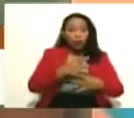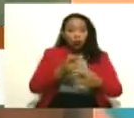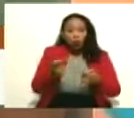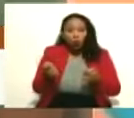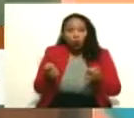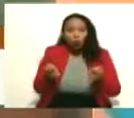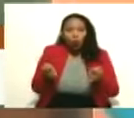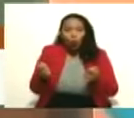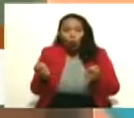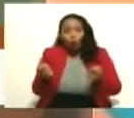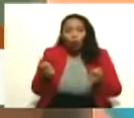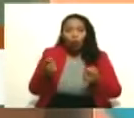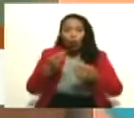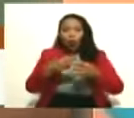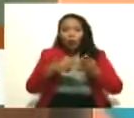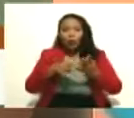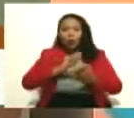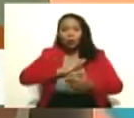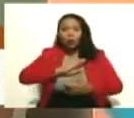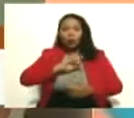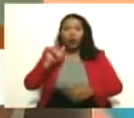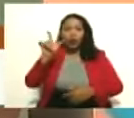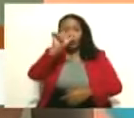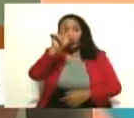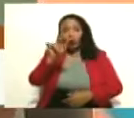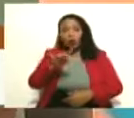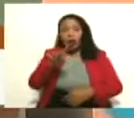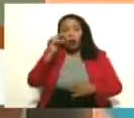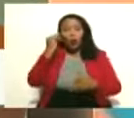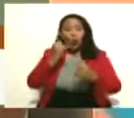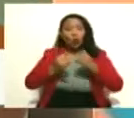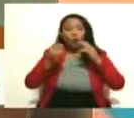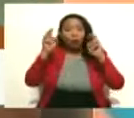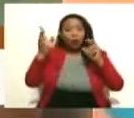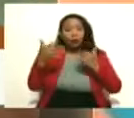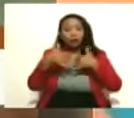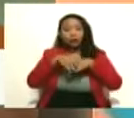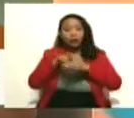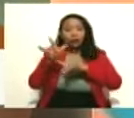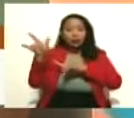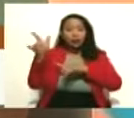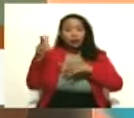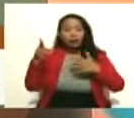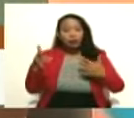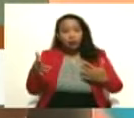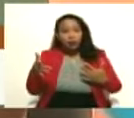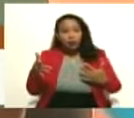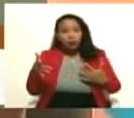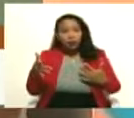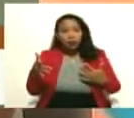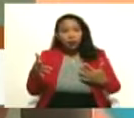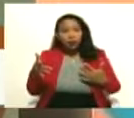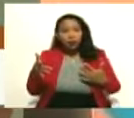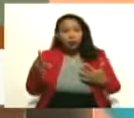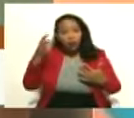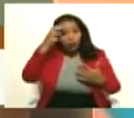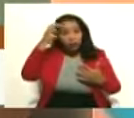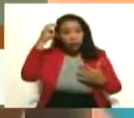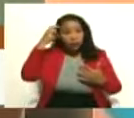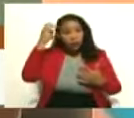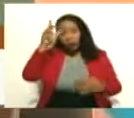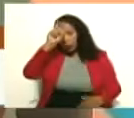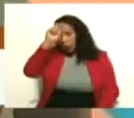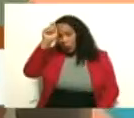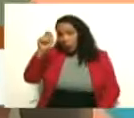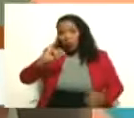de los hidrocarburos en Guyana, y el último miembro que se incorporó a la Corte viene de ser un canciller que reconoció a Juan